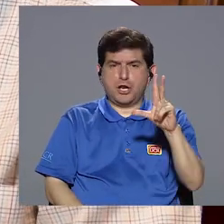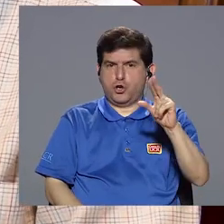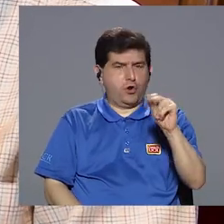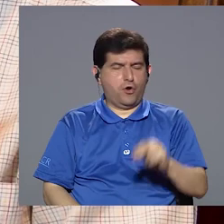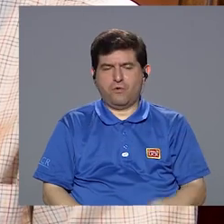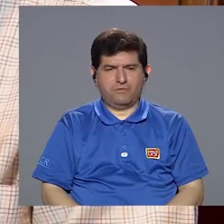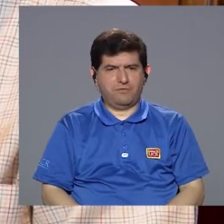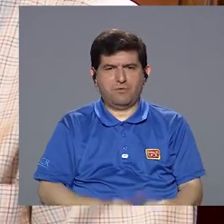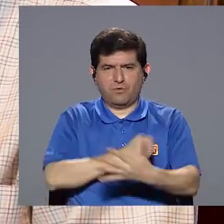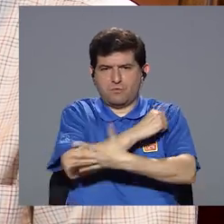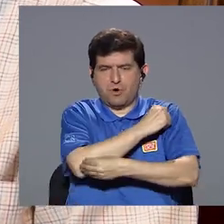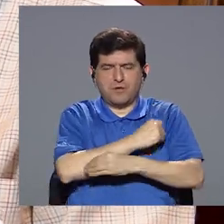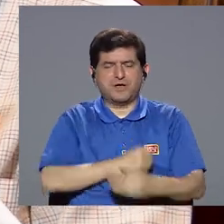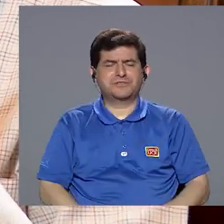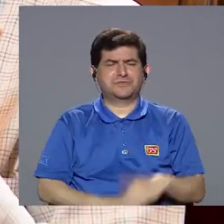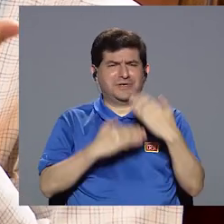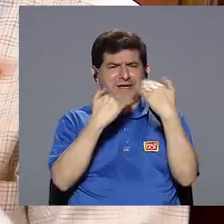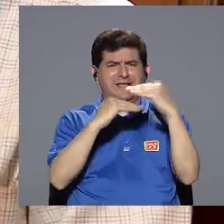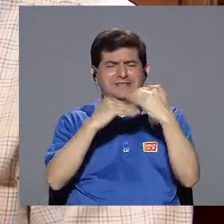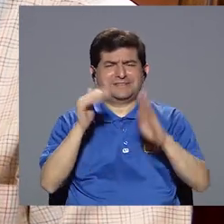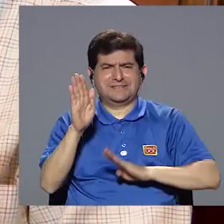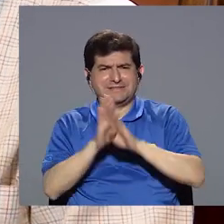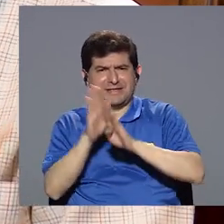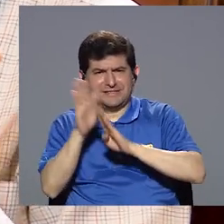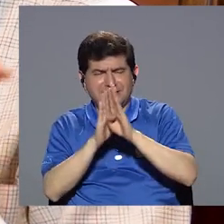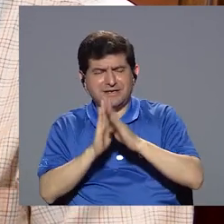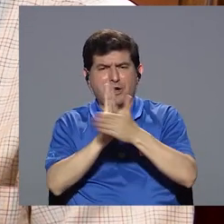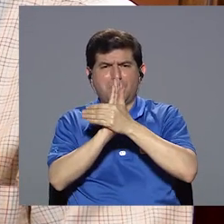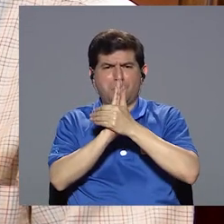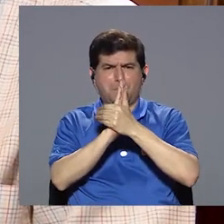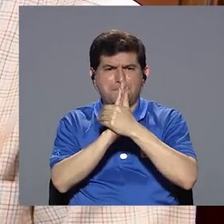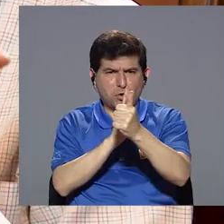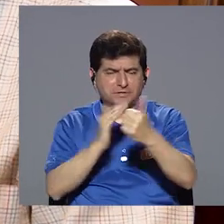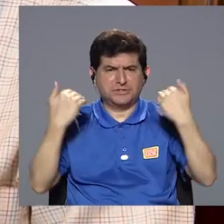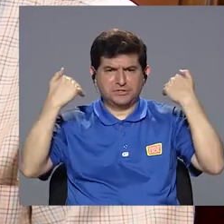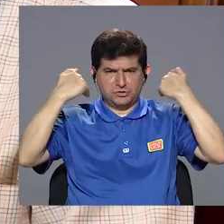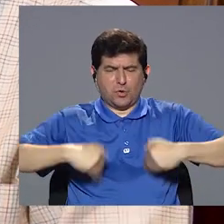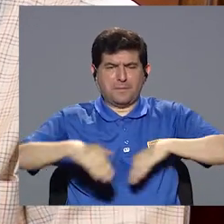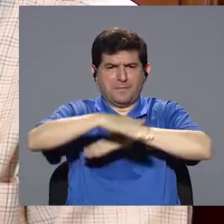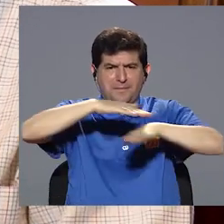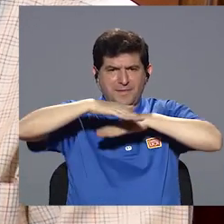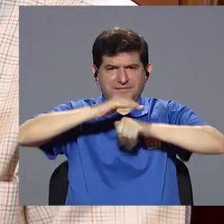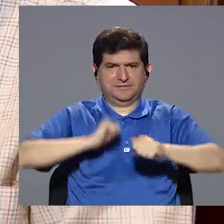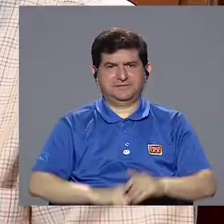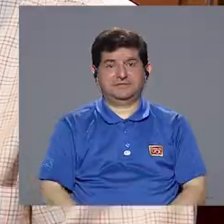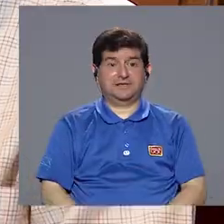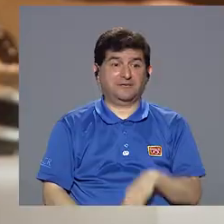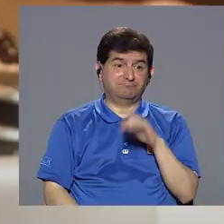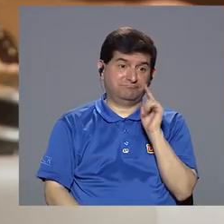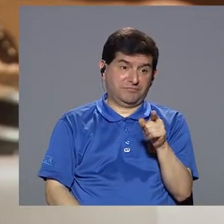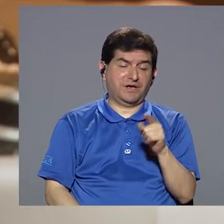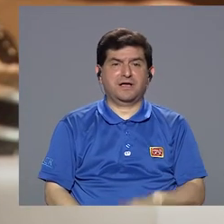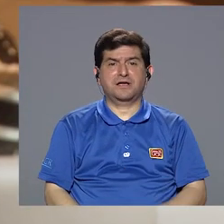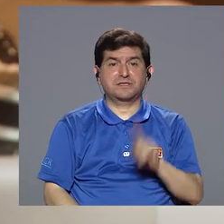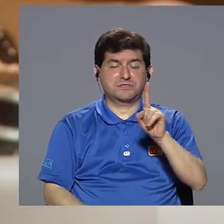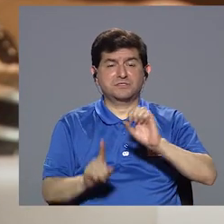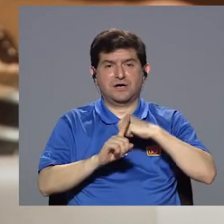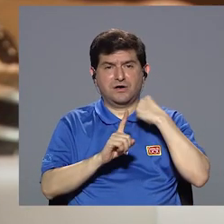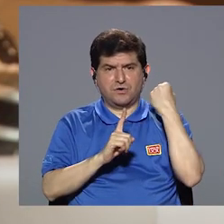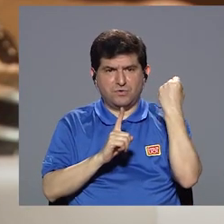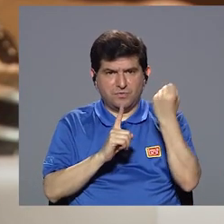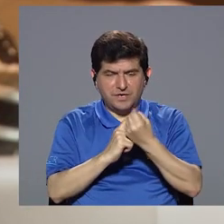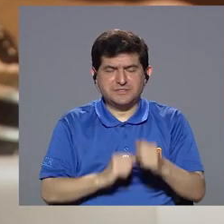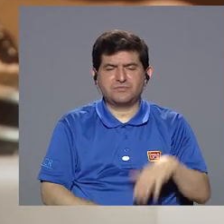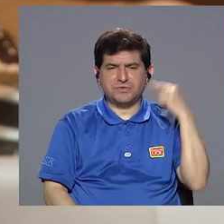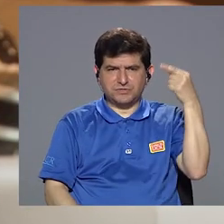la pobreza es la privación del desarrollo de las potencialidades humanas fundamentales y en ese sentido